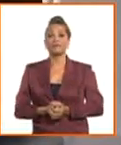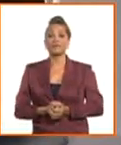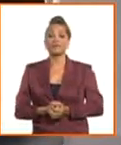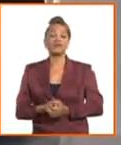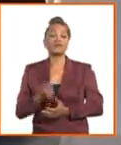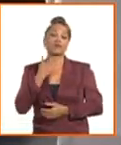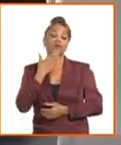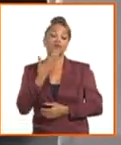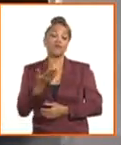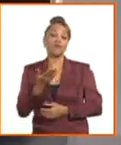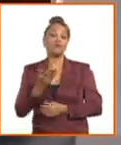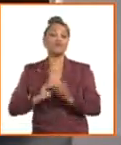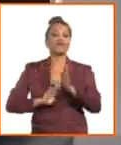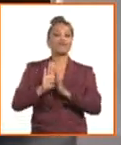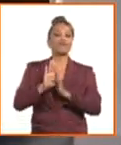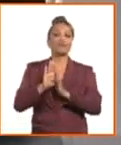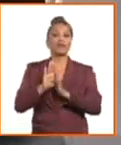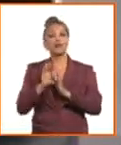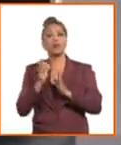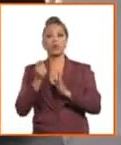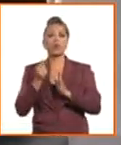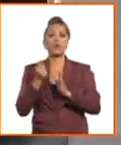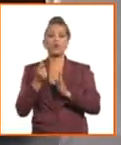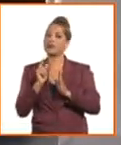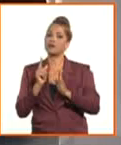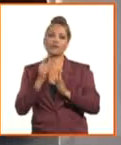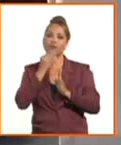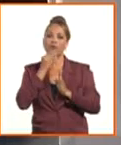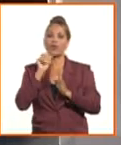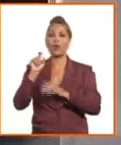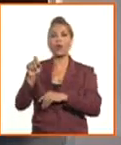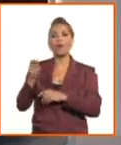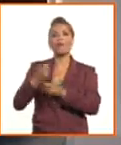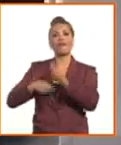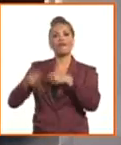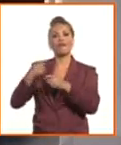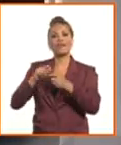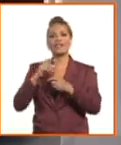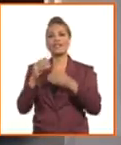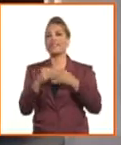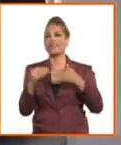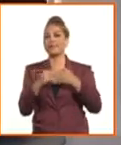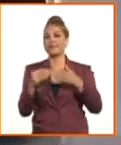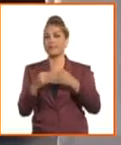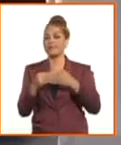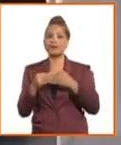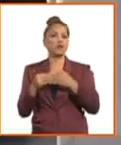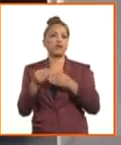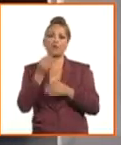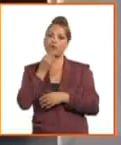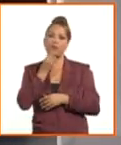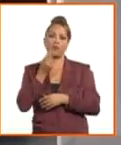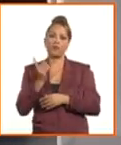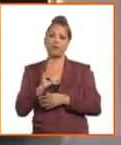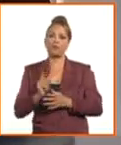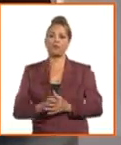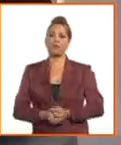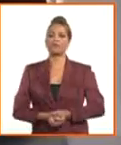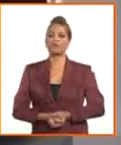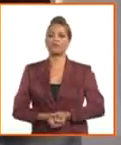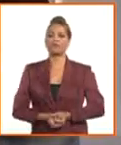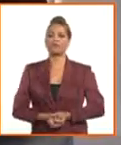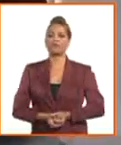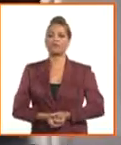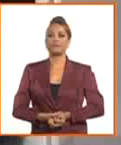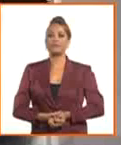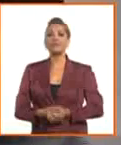posible establecer un mecanismo de compra y venta de divisas con sostenibilidad a a nuestra población y